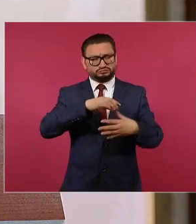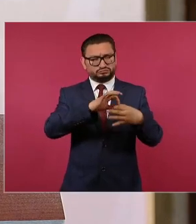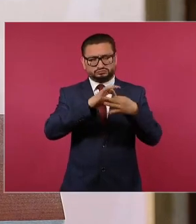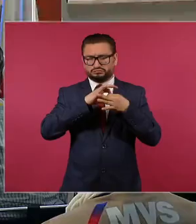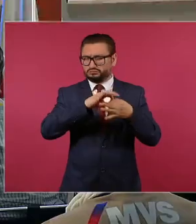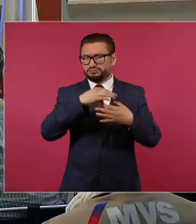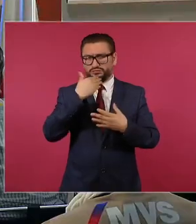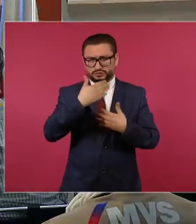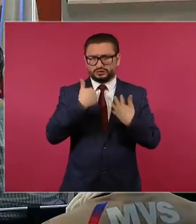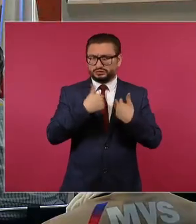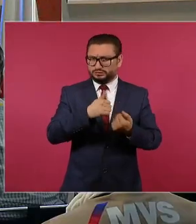relación. Es